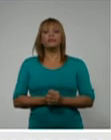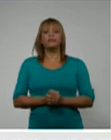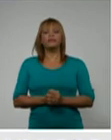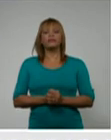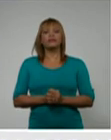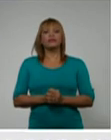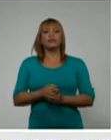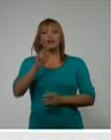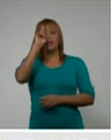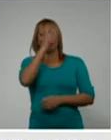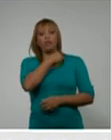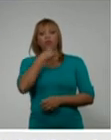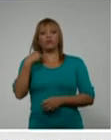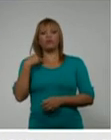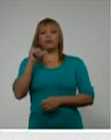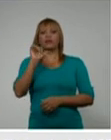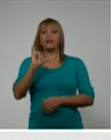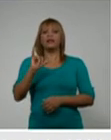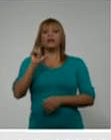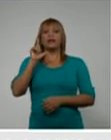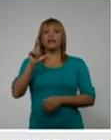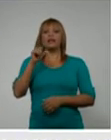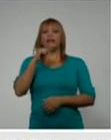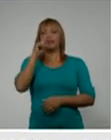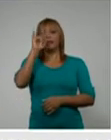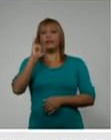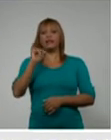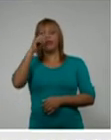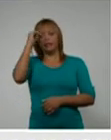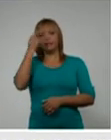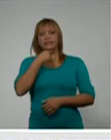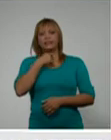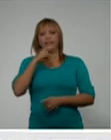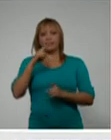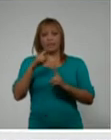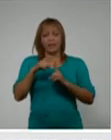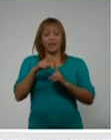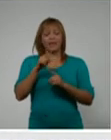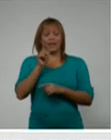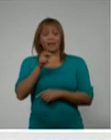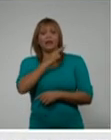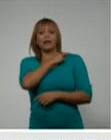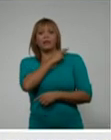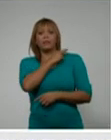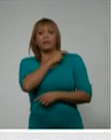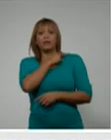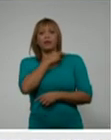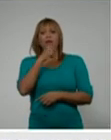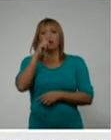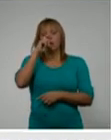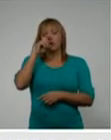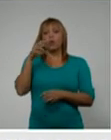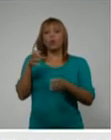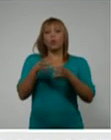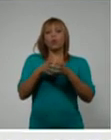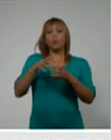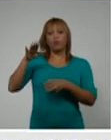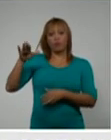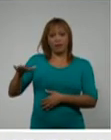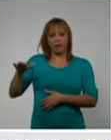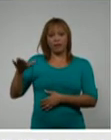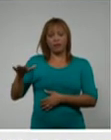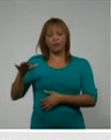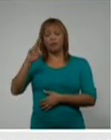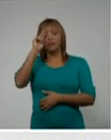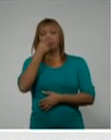doctora Lisette López, que es la responsable del grupo de pediatría del Ministerio de Salud.